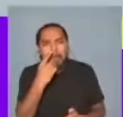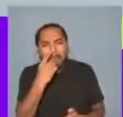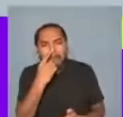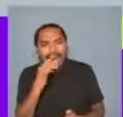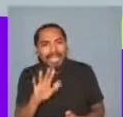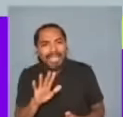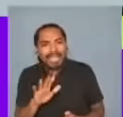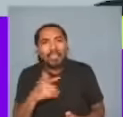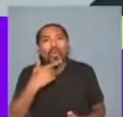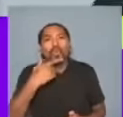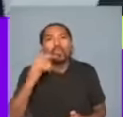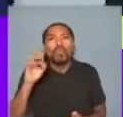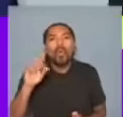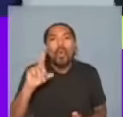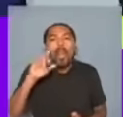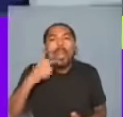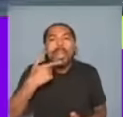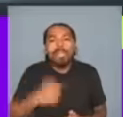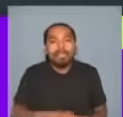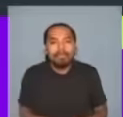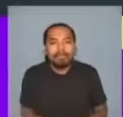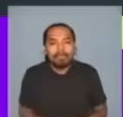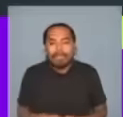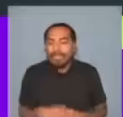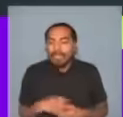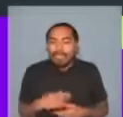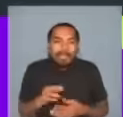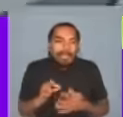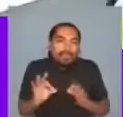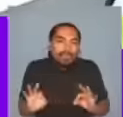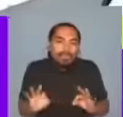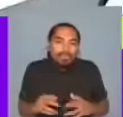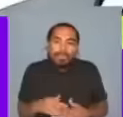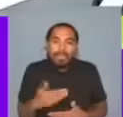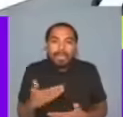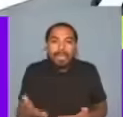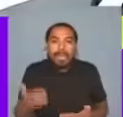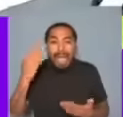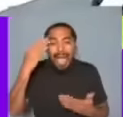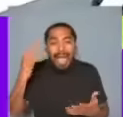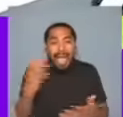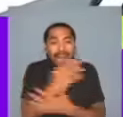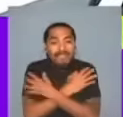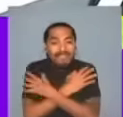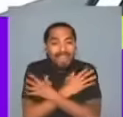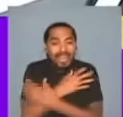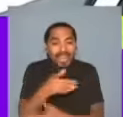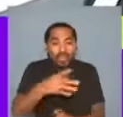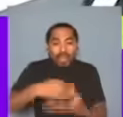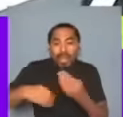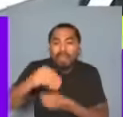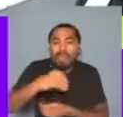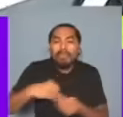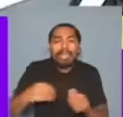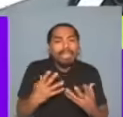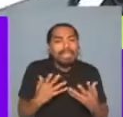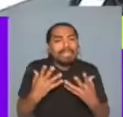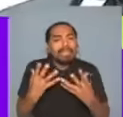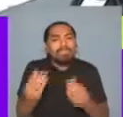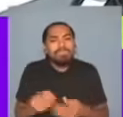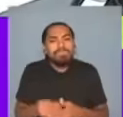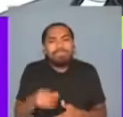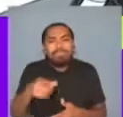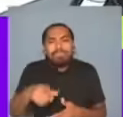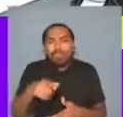abrazo grande para toda su familia, para sus amigos, para la gente, por supuesto, que siempre lo acompañó, porque